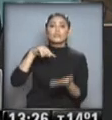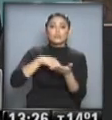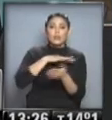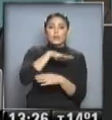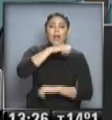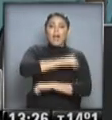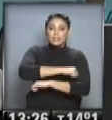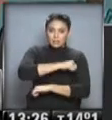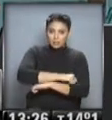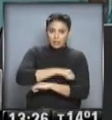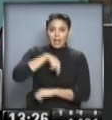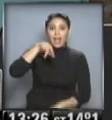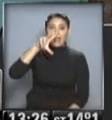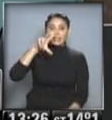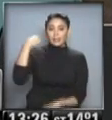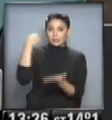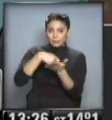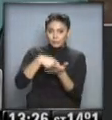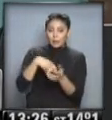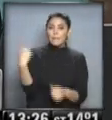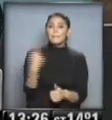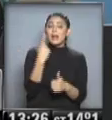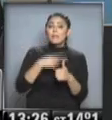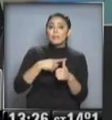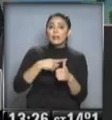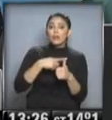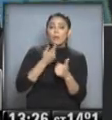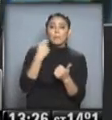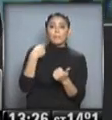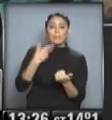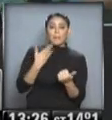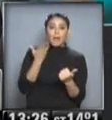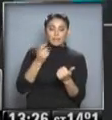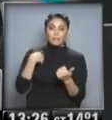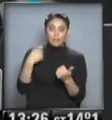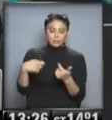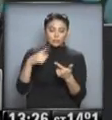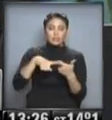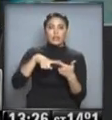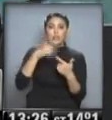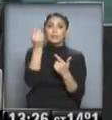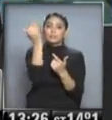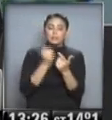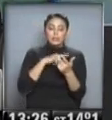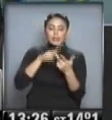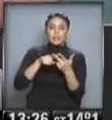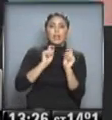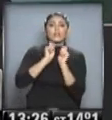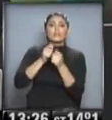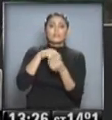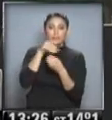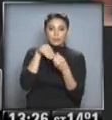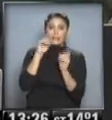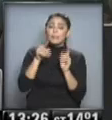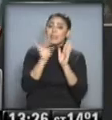avellaneda va a estar cobrando tres conceptos el primero ver pensionario el retroactivo y el subsidio de contención familiar también en este